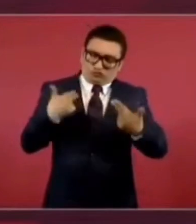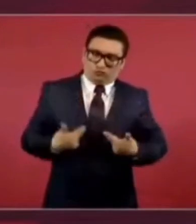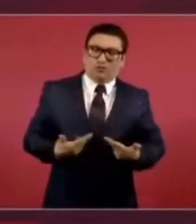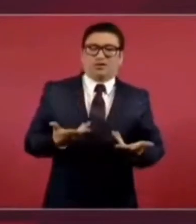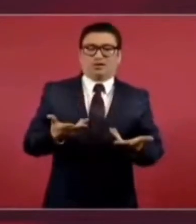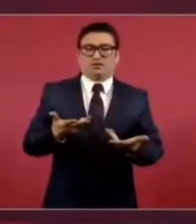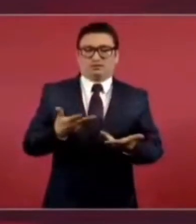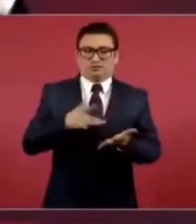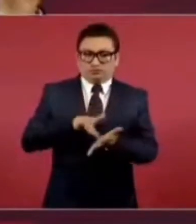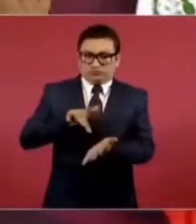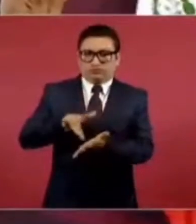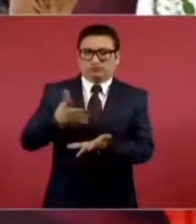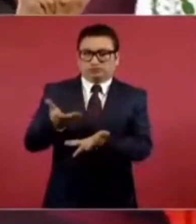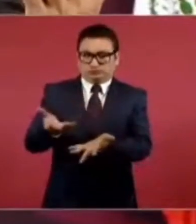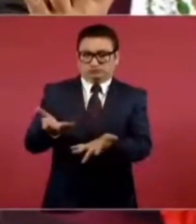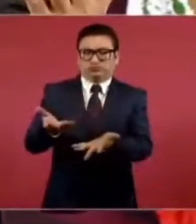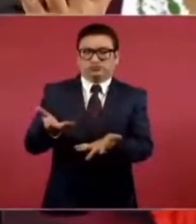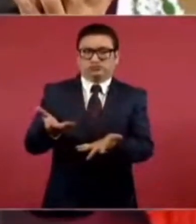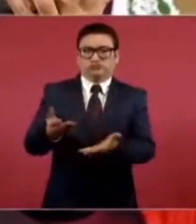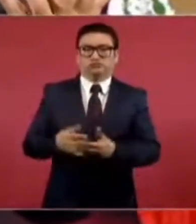que es